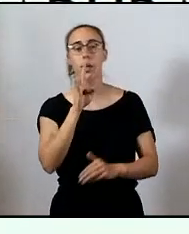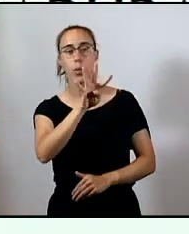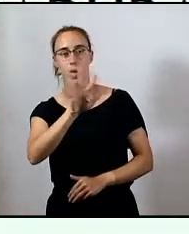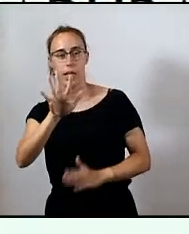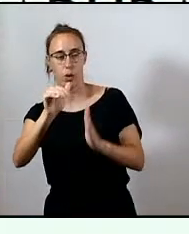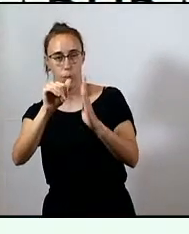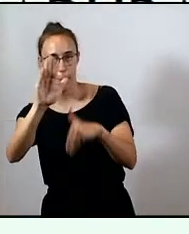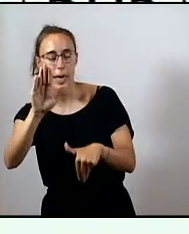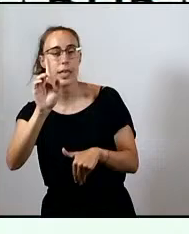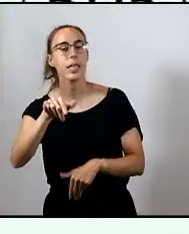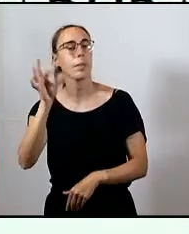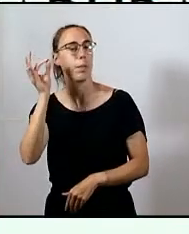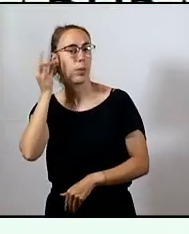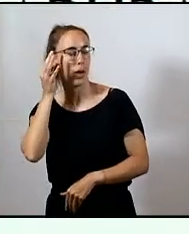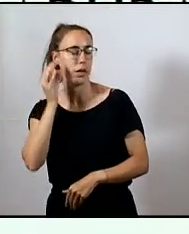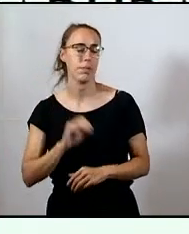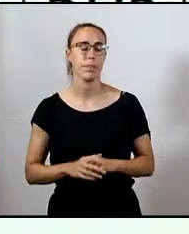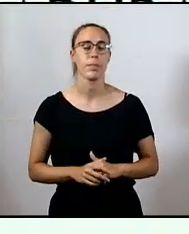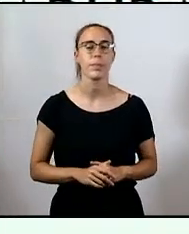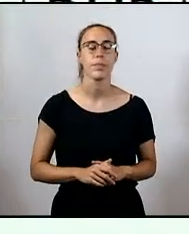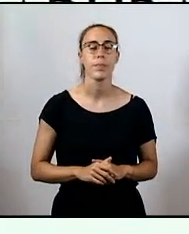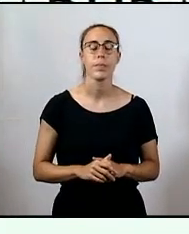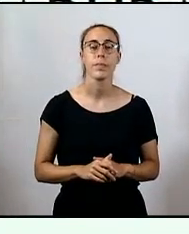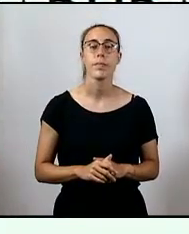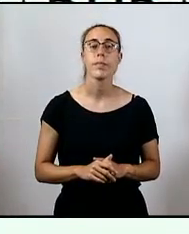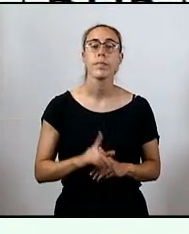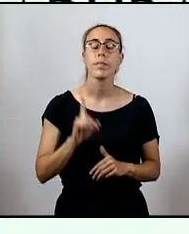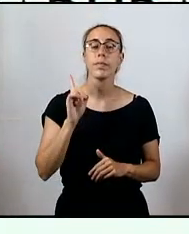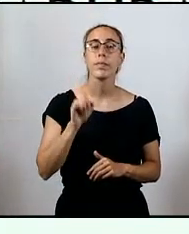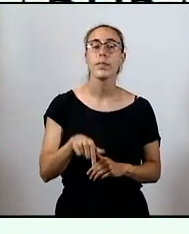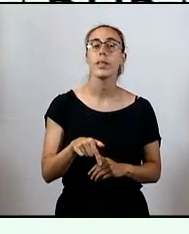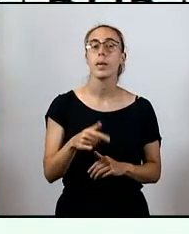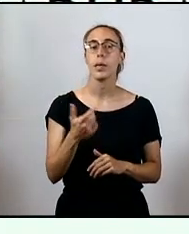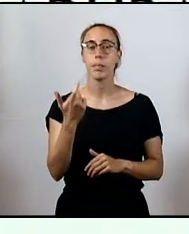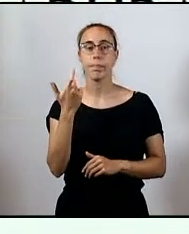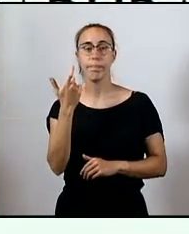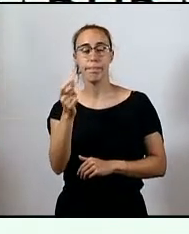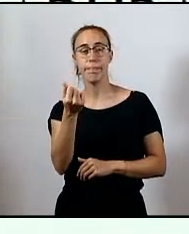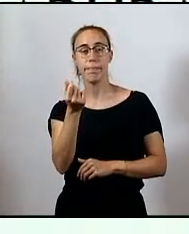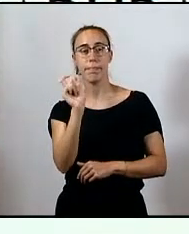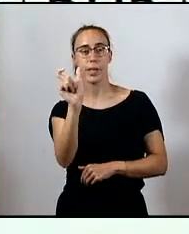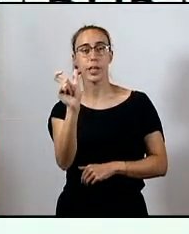mujeres. También hemos incluido una partida de